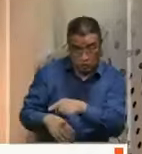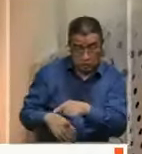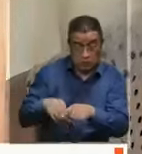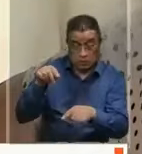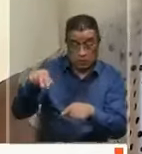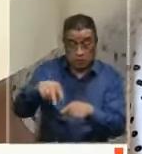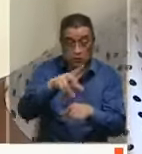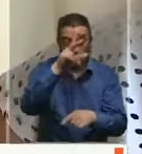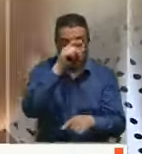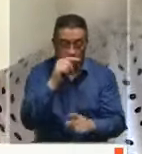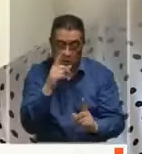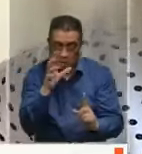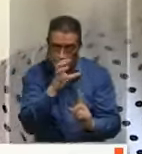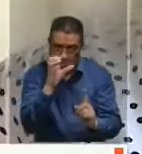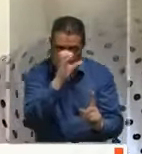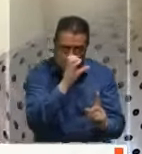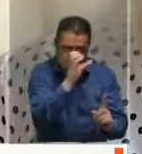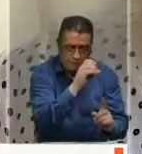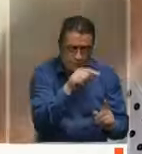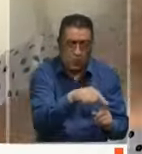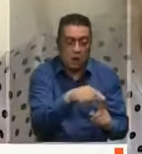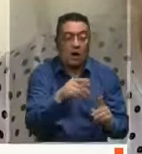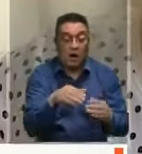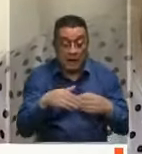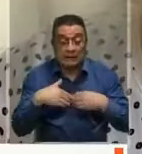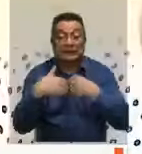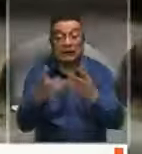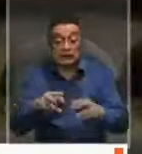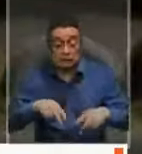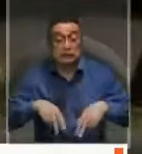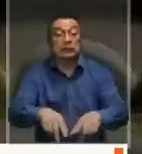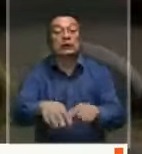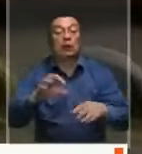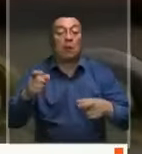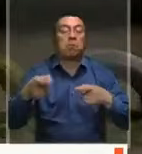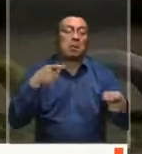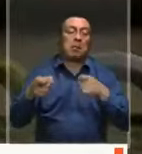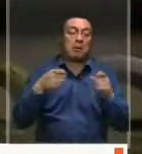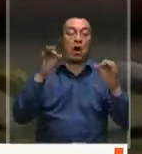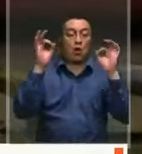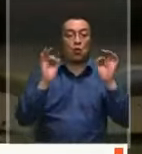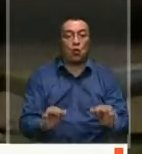como que le estaban haciendo la pillá y a donde salieron ahí justo empezaron los balazos